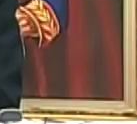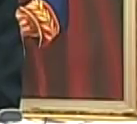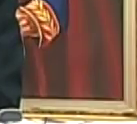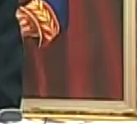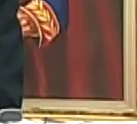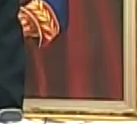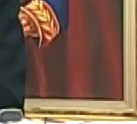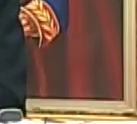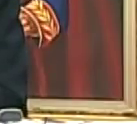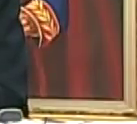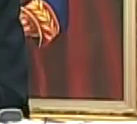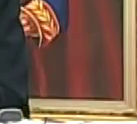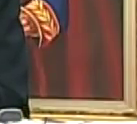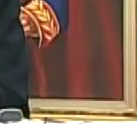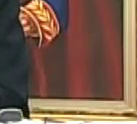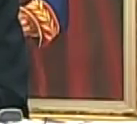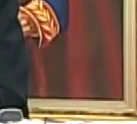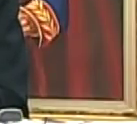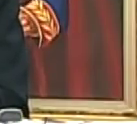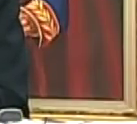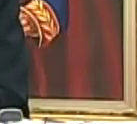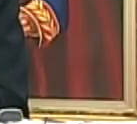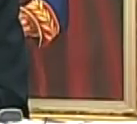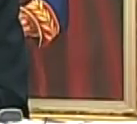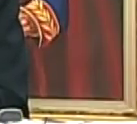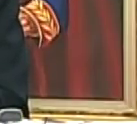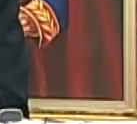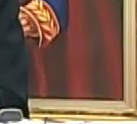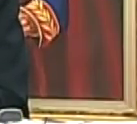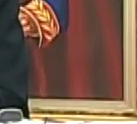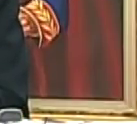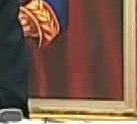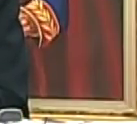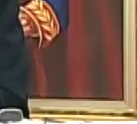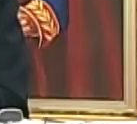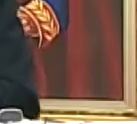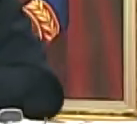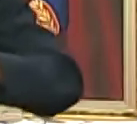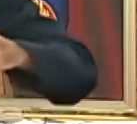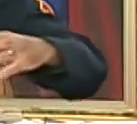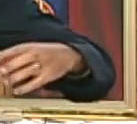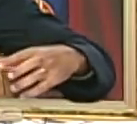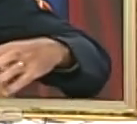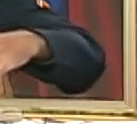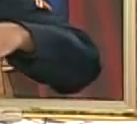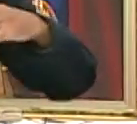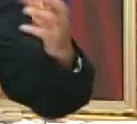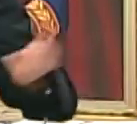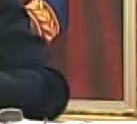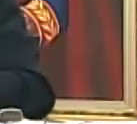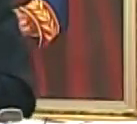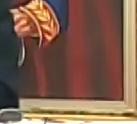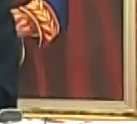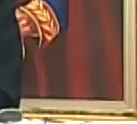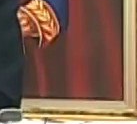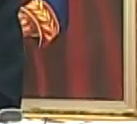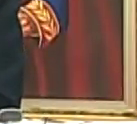autobuses y metrobuses del país. Fueron saqueados y quemados más de 30 grandes